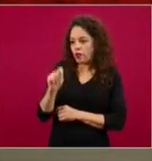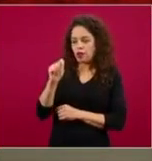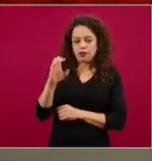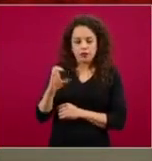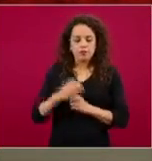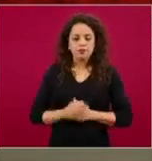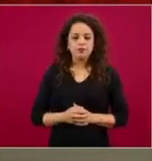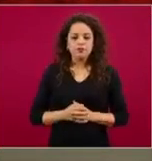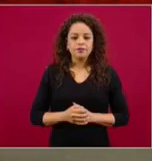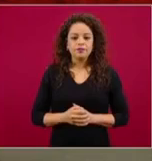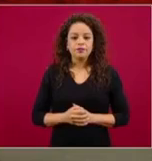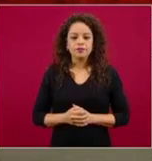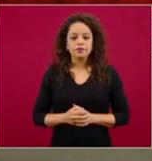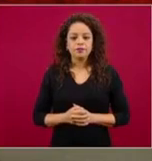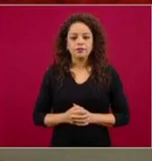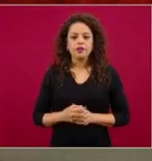inglés,